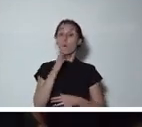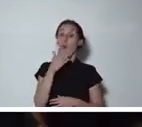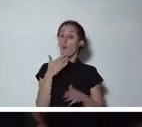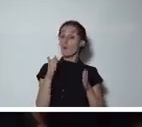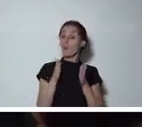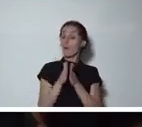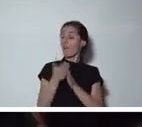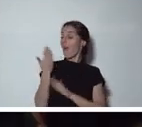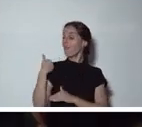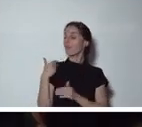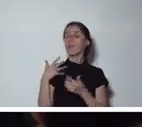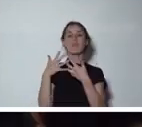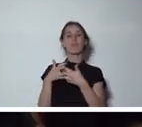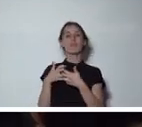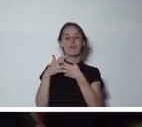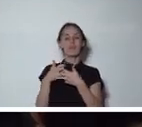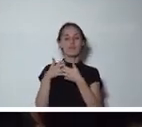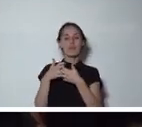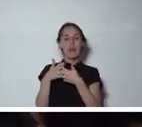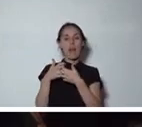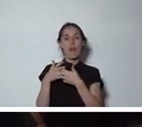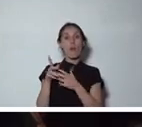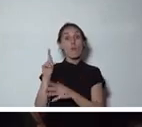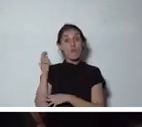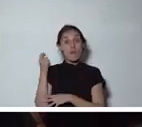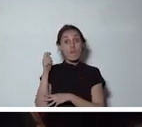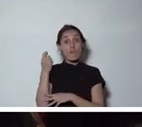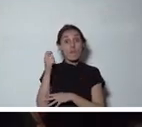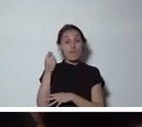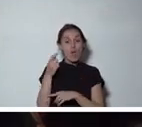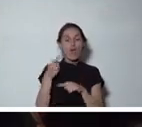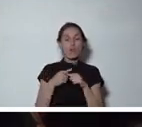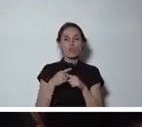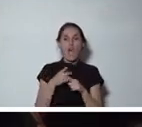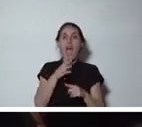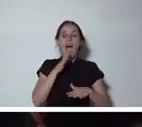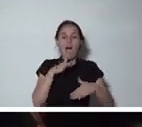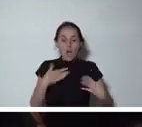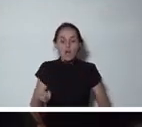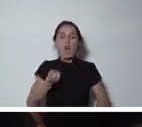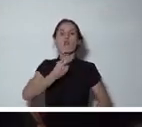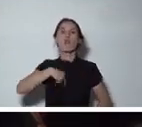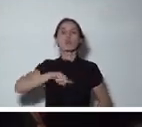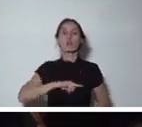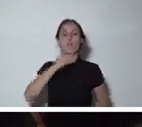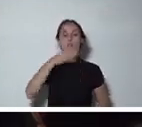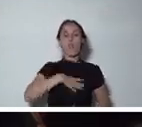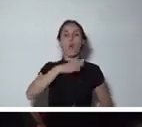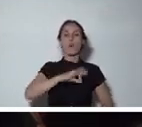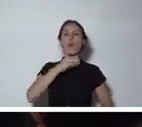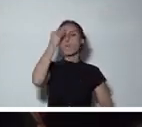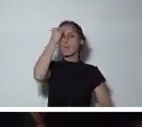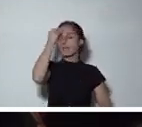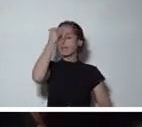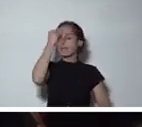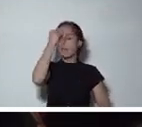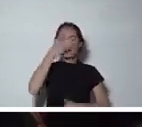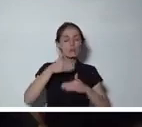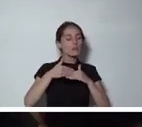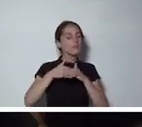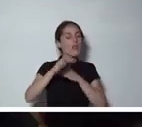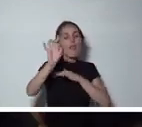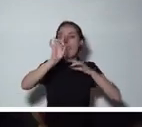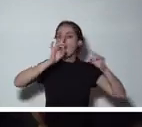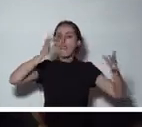imaginando futuros mejores mundos mejores países mejores sistemas estatales de cuidados la erradicación de la violencia contra las